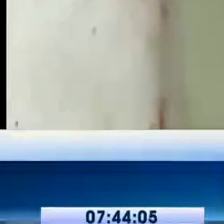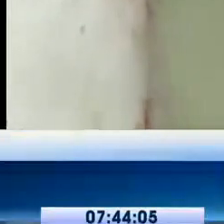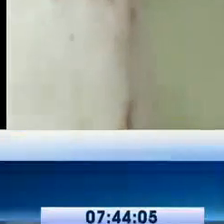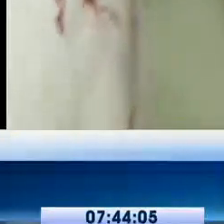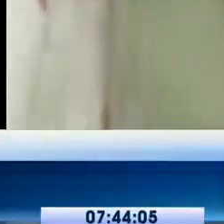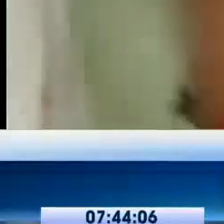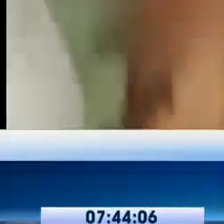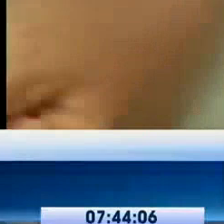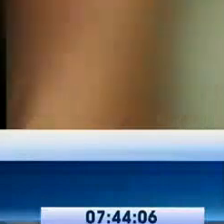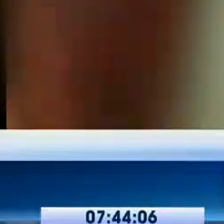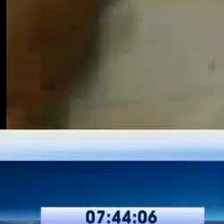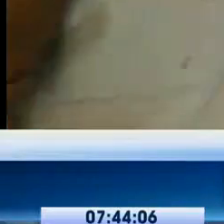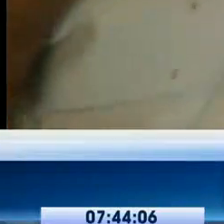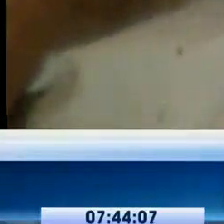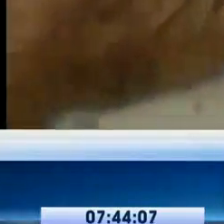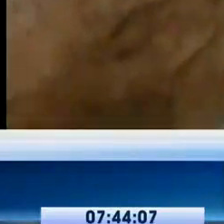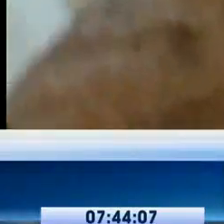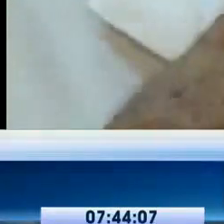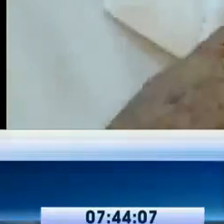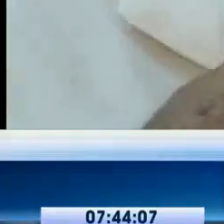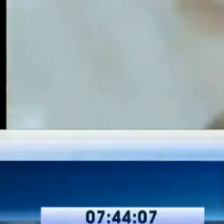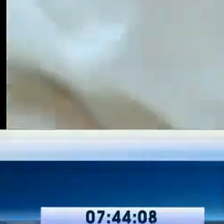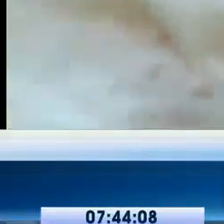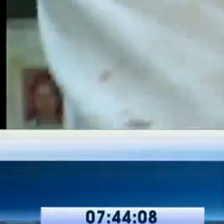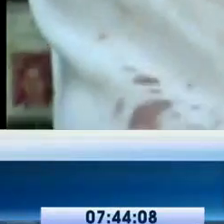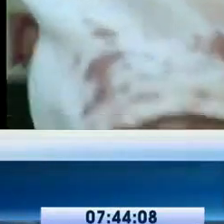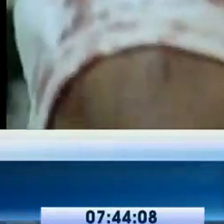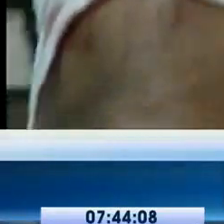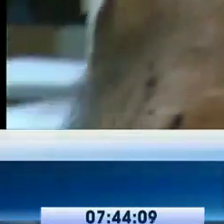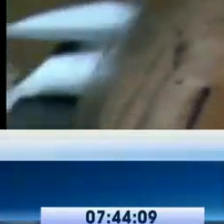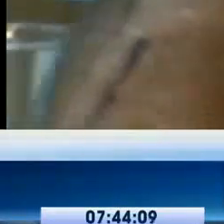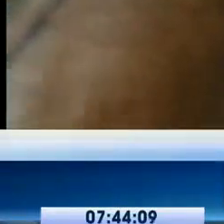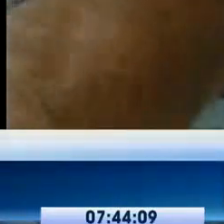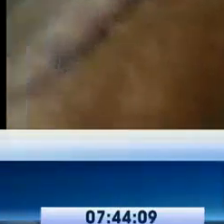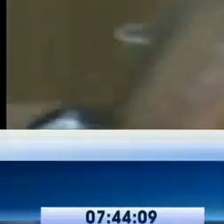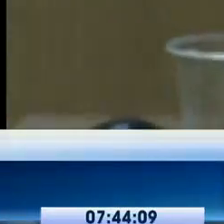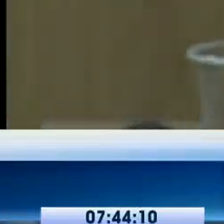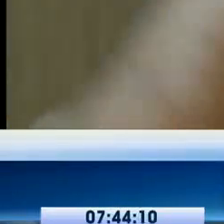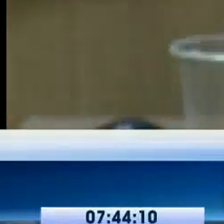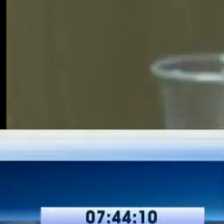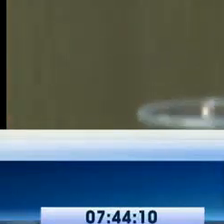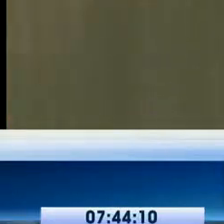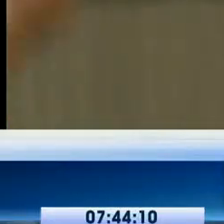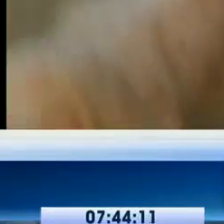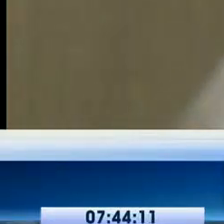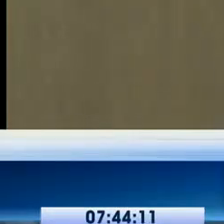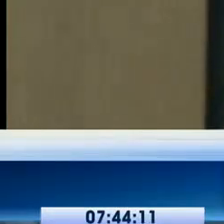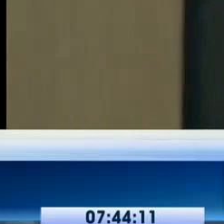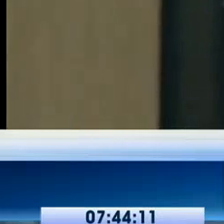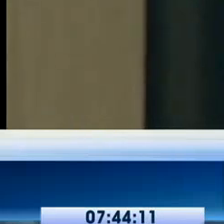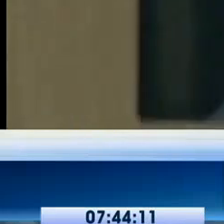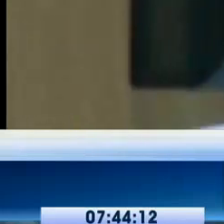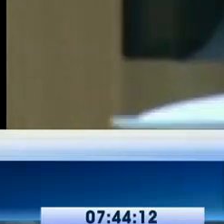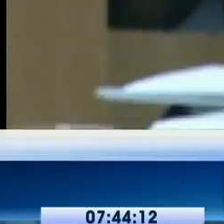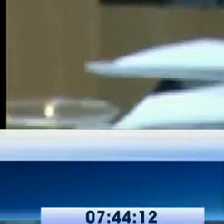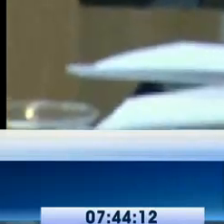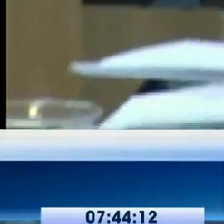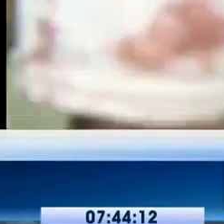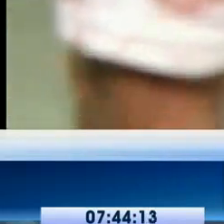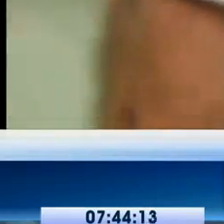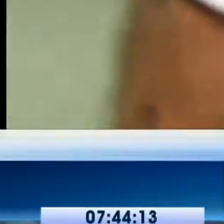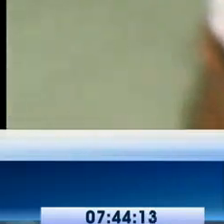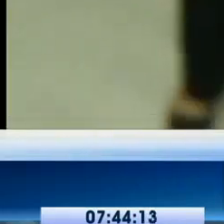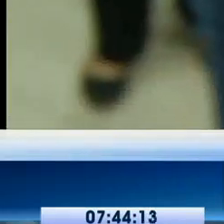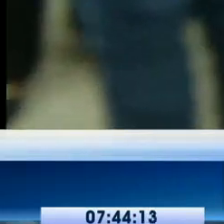de raza pitbull. Uno de los afectados resultó con severas heridas en distintas partes del cuerpo. Ahora el perro